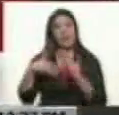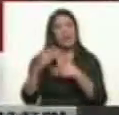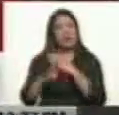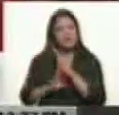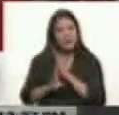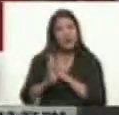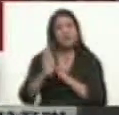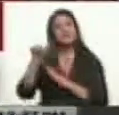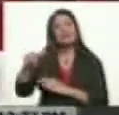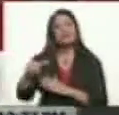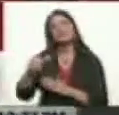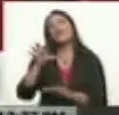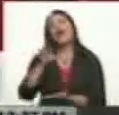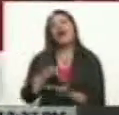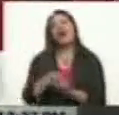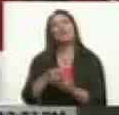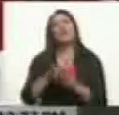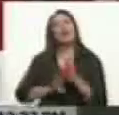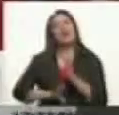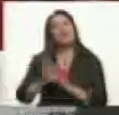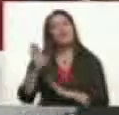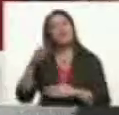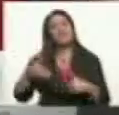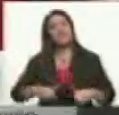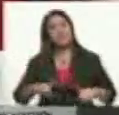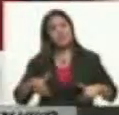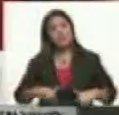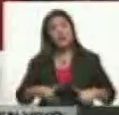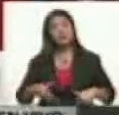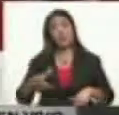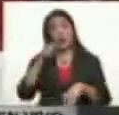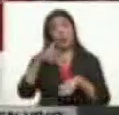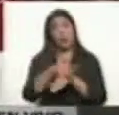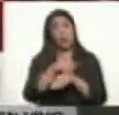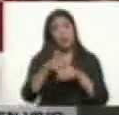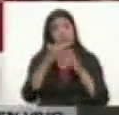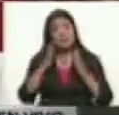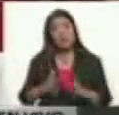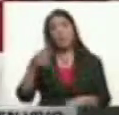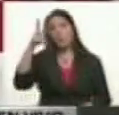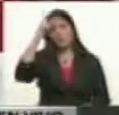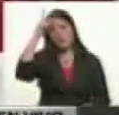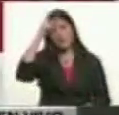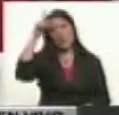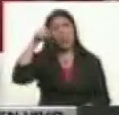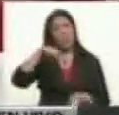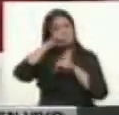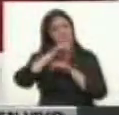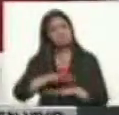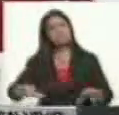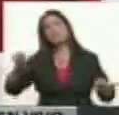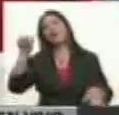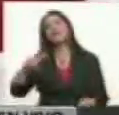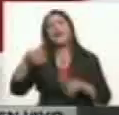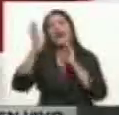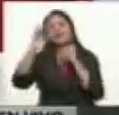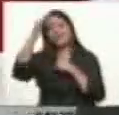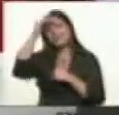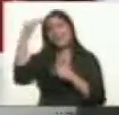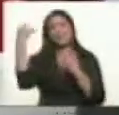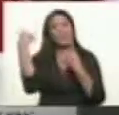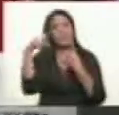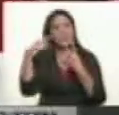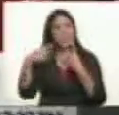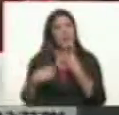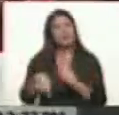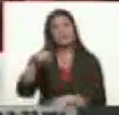en el estado de Aragua de todo un esfuerzo del gobernador Tarek El Alzami, que está hoy desplegado en el estado atendiendo a las